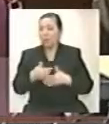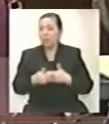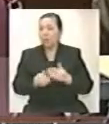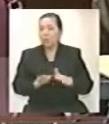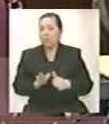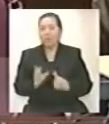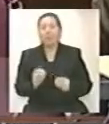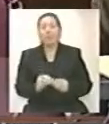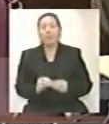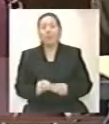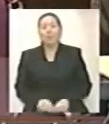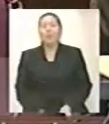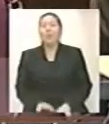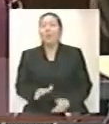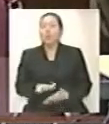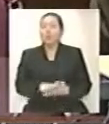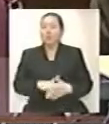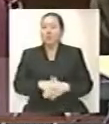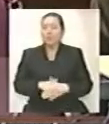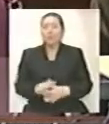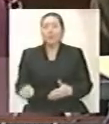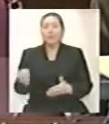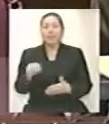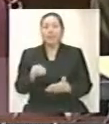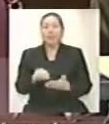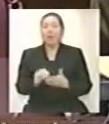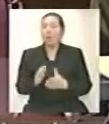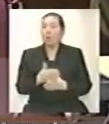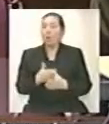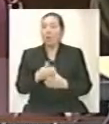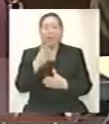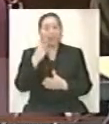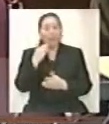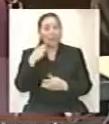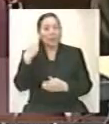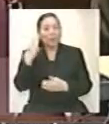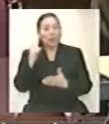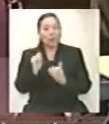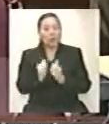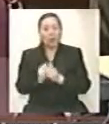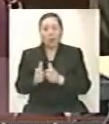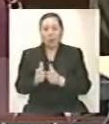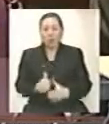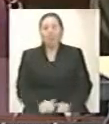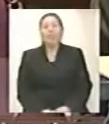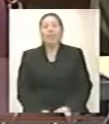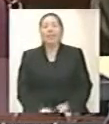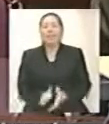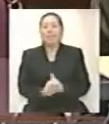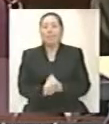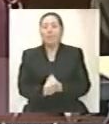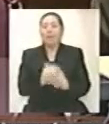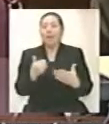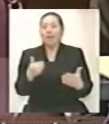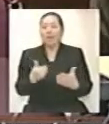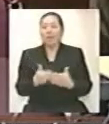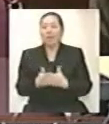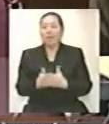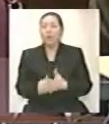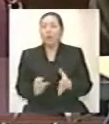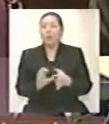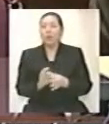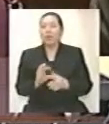sus acciones, su praxis e ideas. Hemos compartido experiencias políticas, culturales, amicales, ejemplo, el Frente